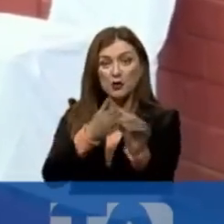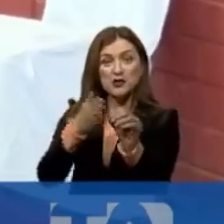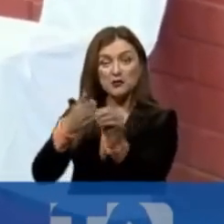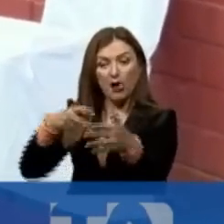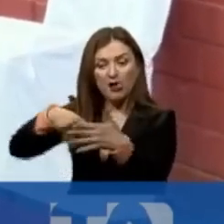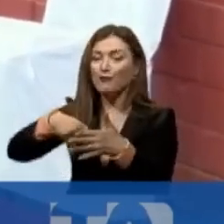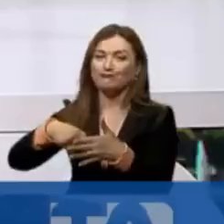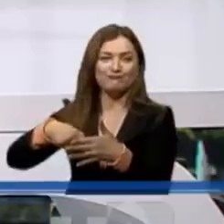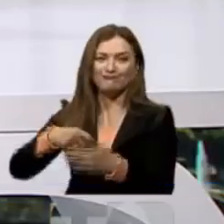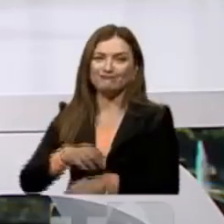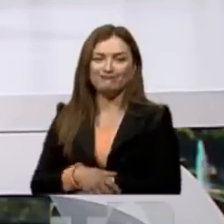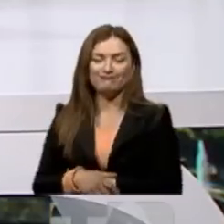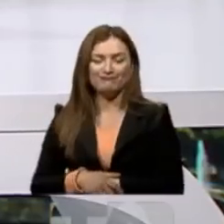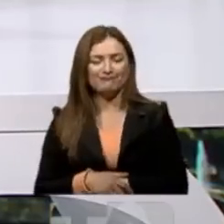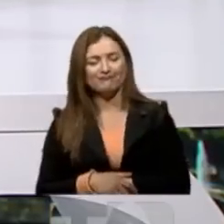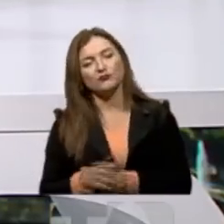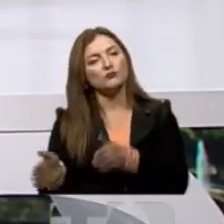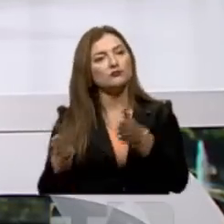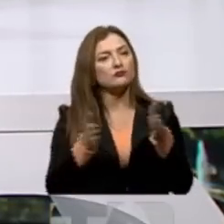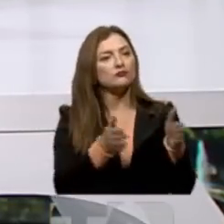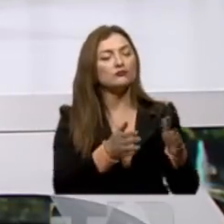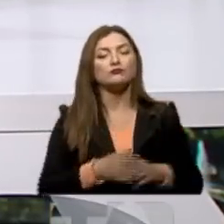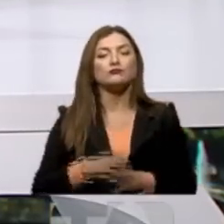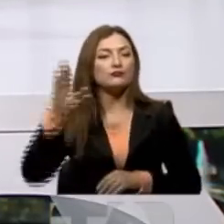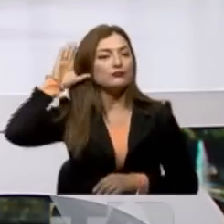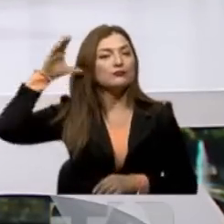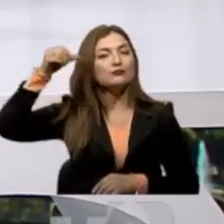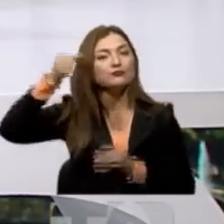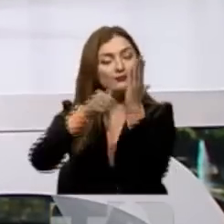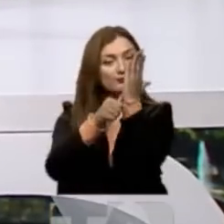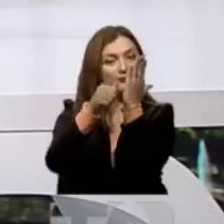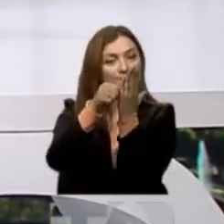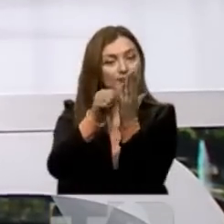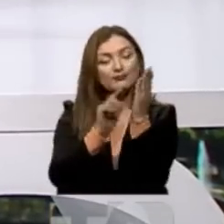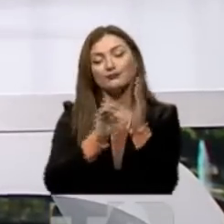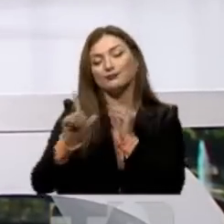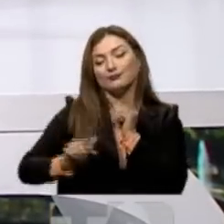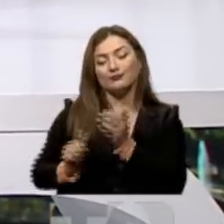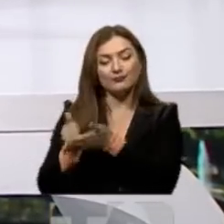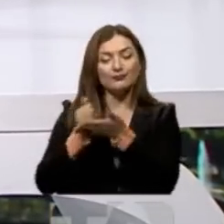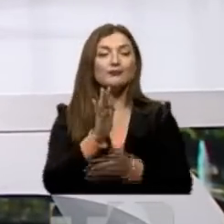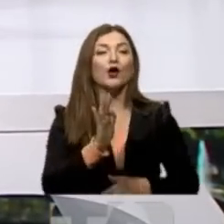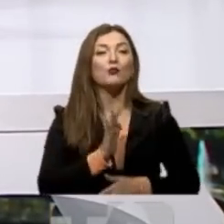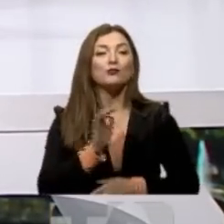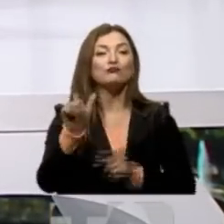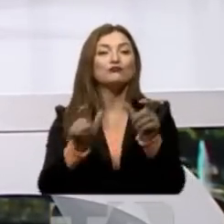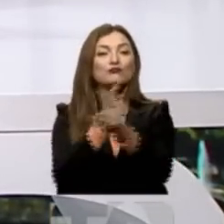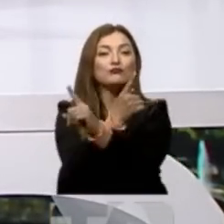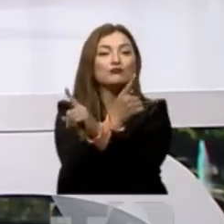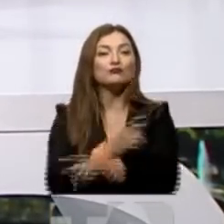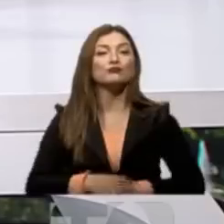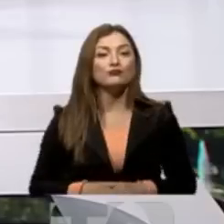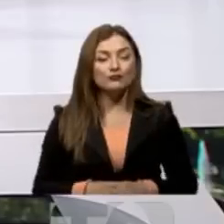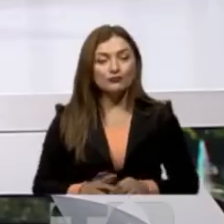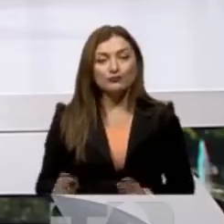objetivos. Les contamos ahora que en Cuenca el Ministerio de Salud entregó ayudas técnicas a personas con discapacidad.